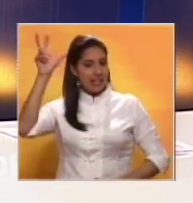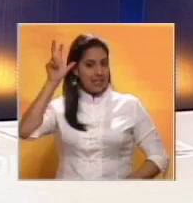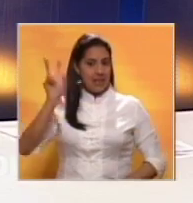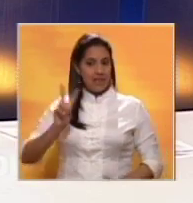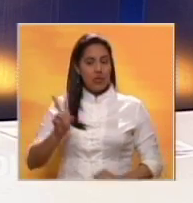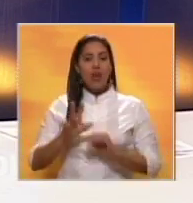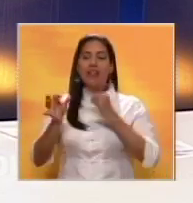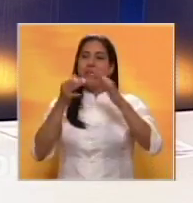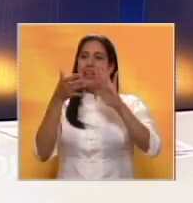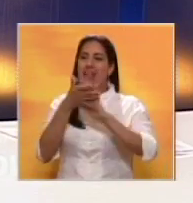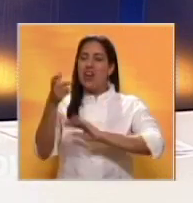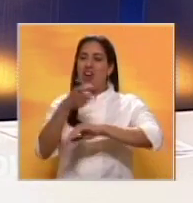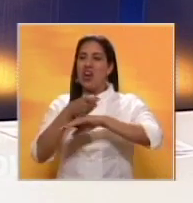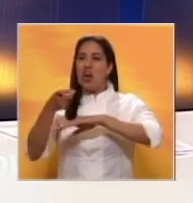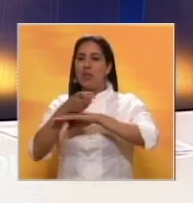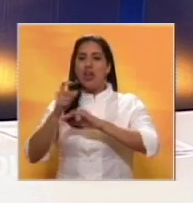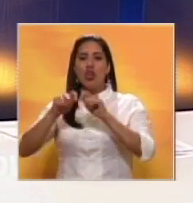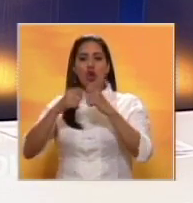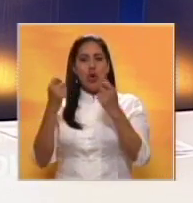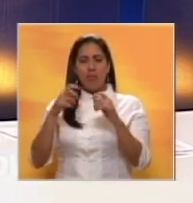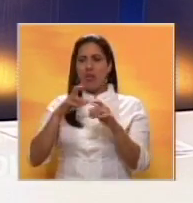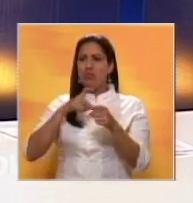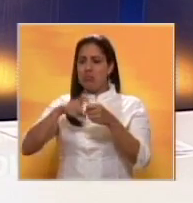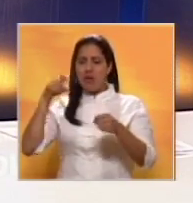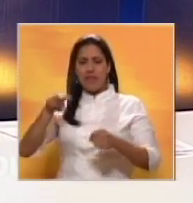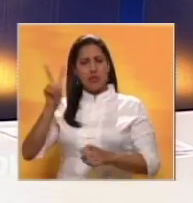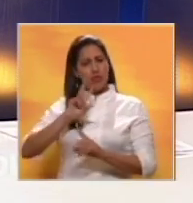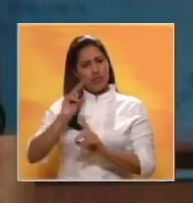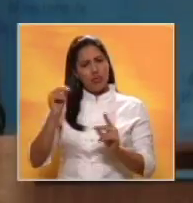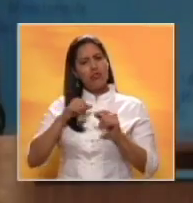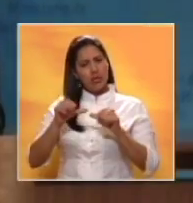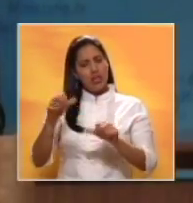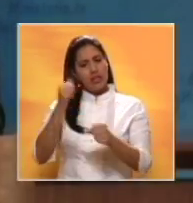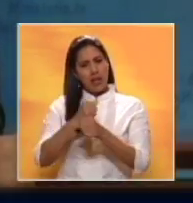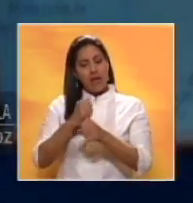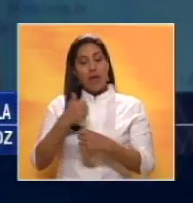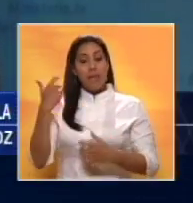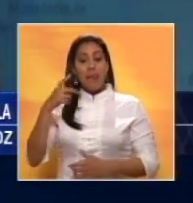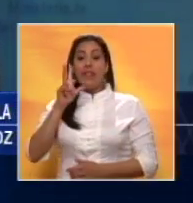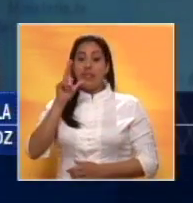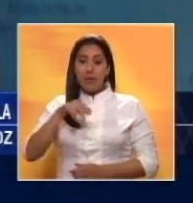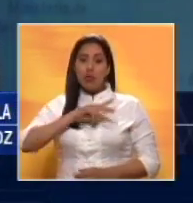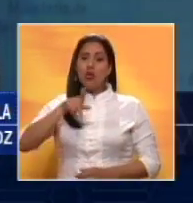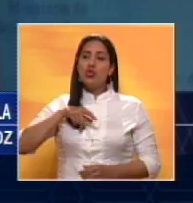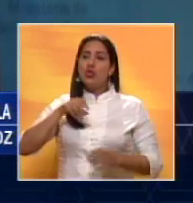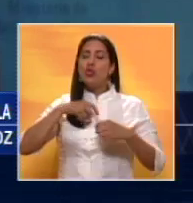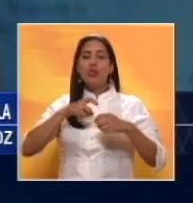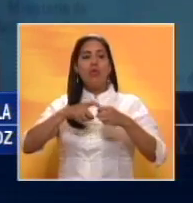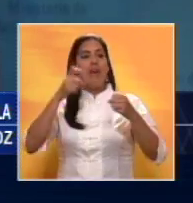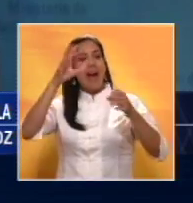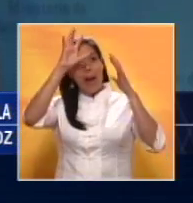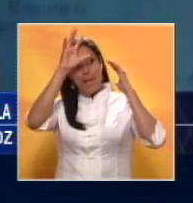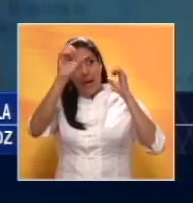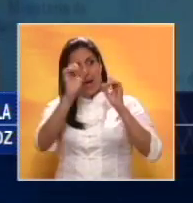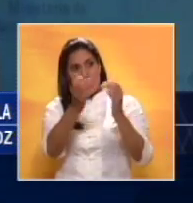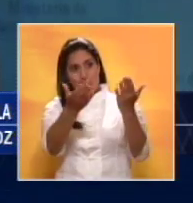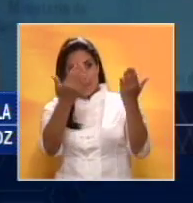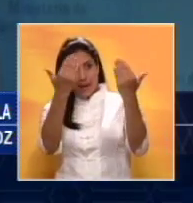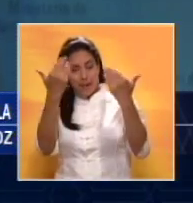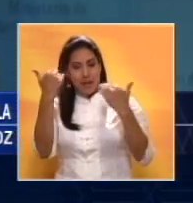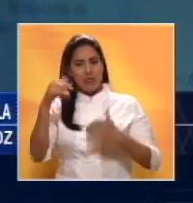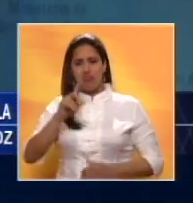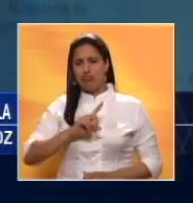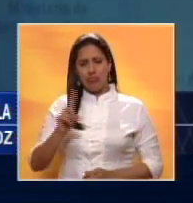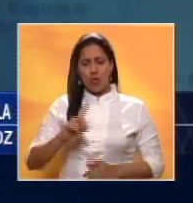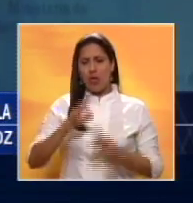Venezuela, aseguró que su gobierno no romperá relaciones con nuestro país. Muñoz precisó que tampoco va a retirar a su embajador en Caracas,